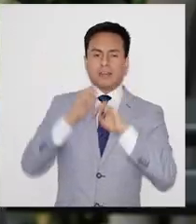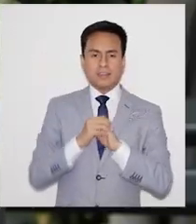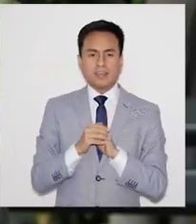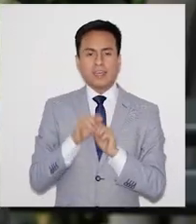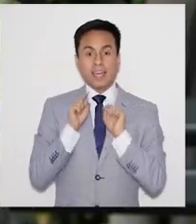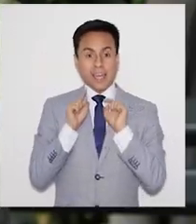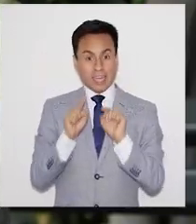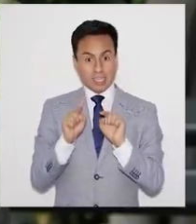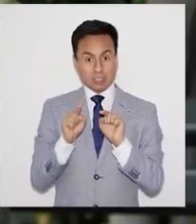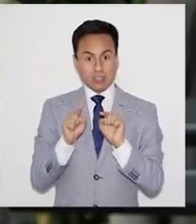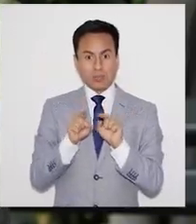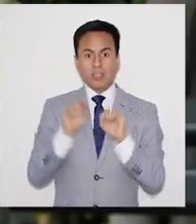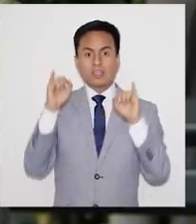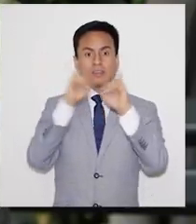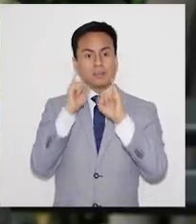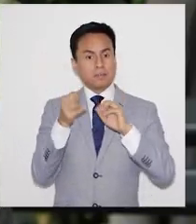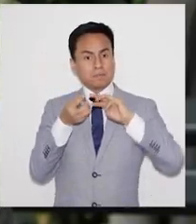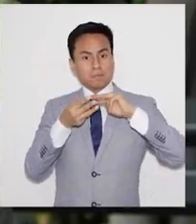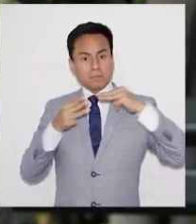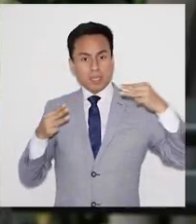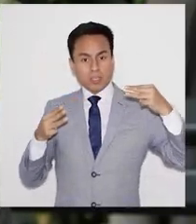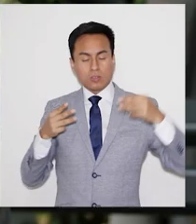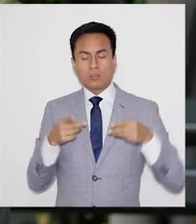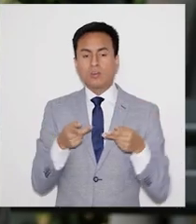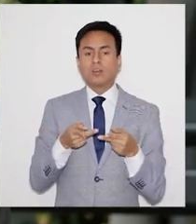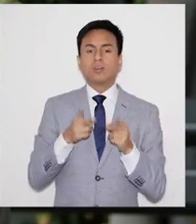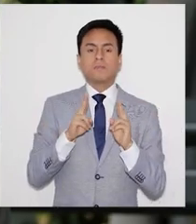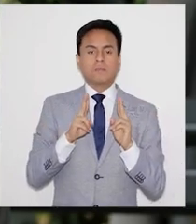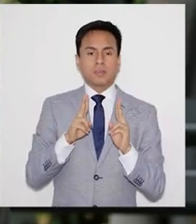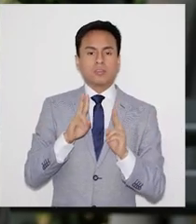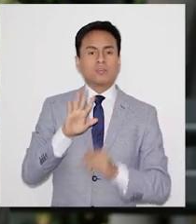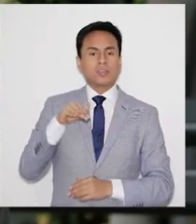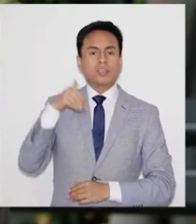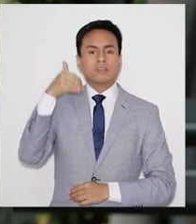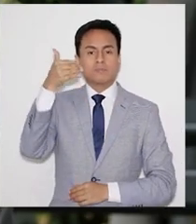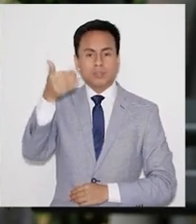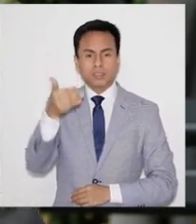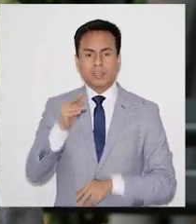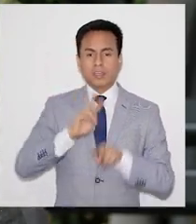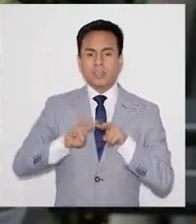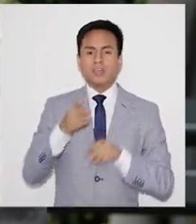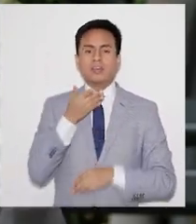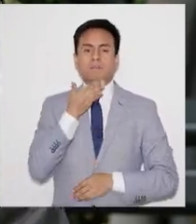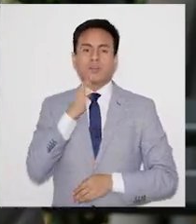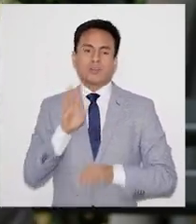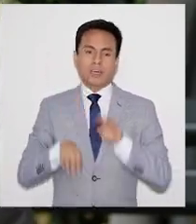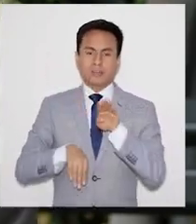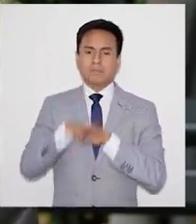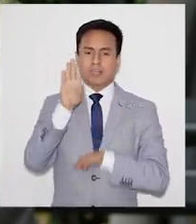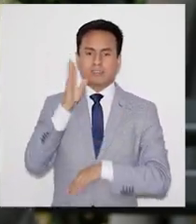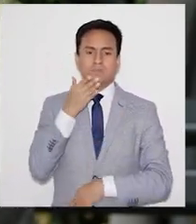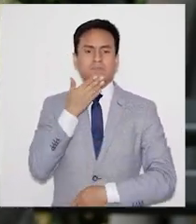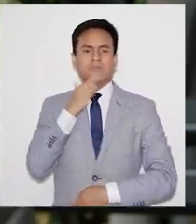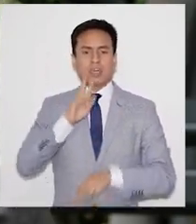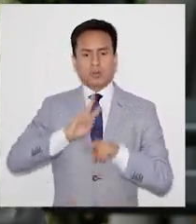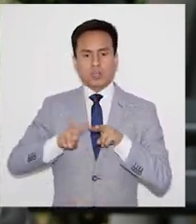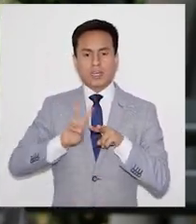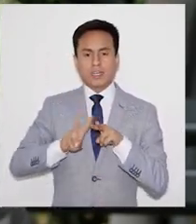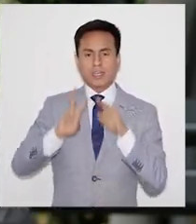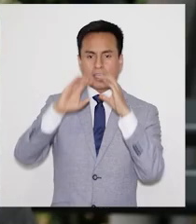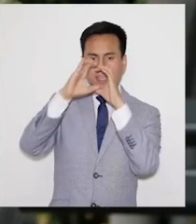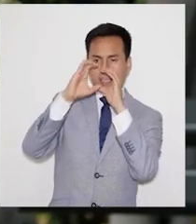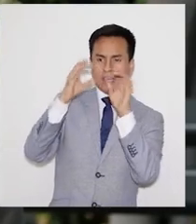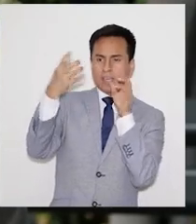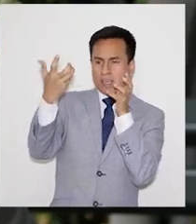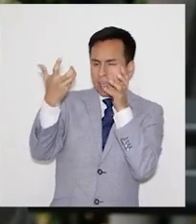Entonces fue un método que permitió mejorar aún más la